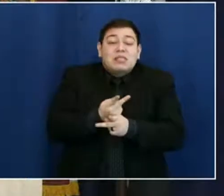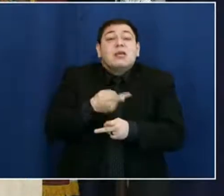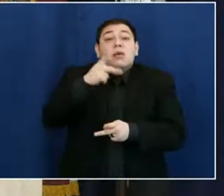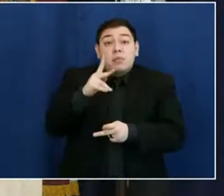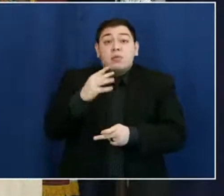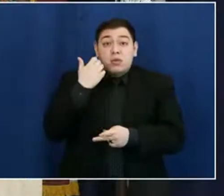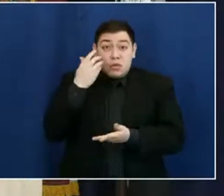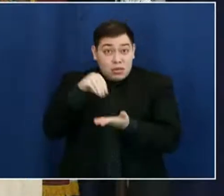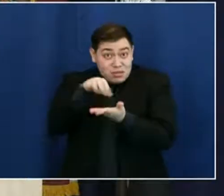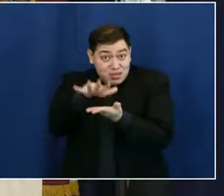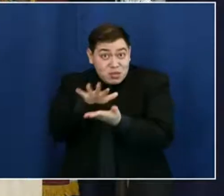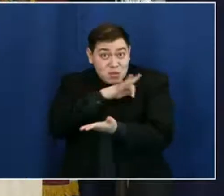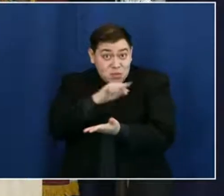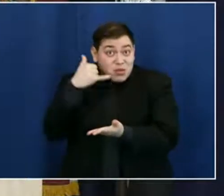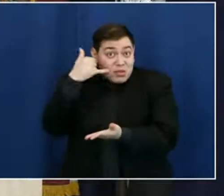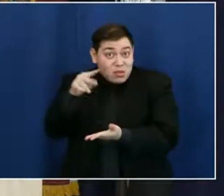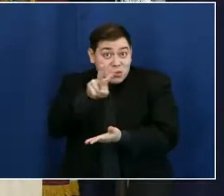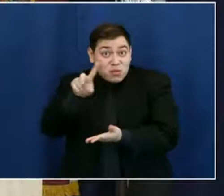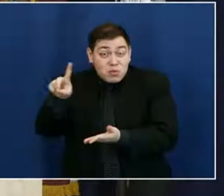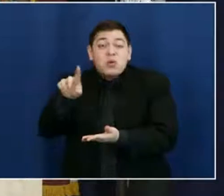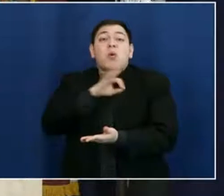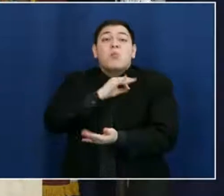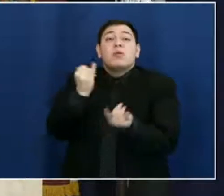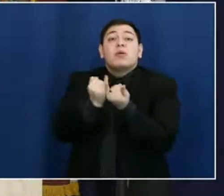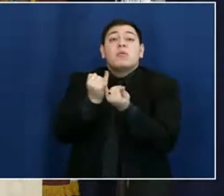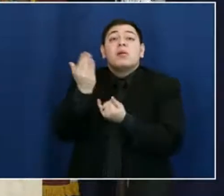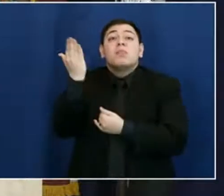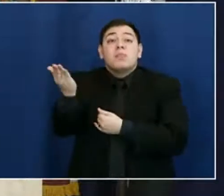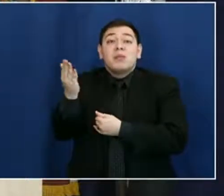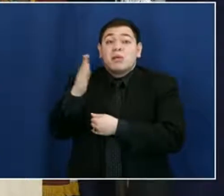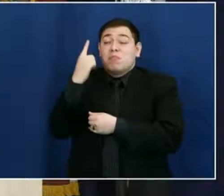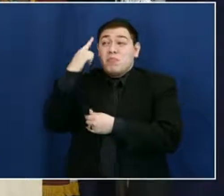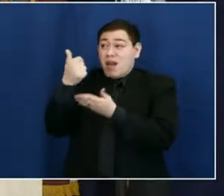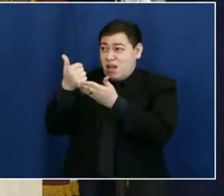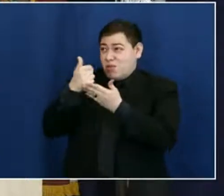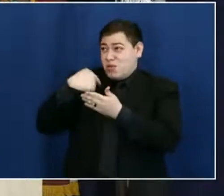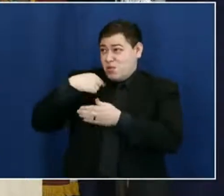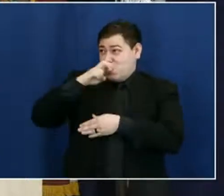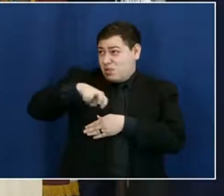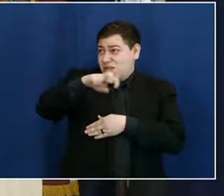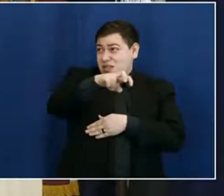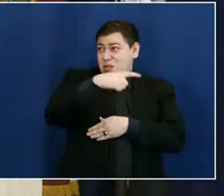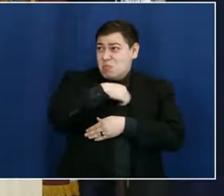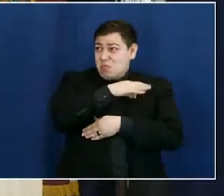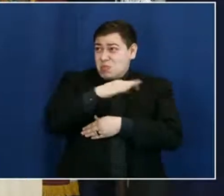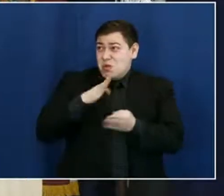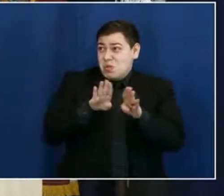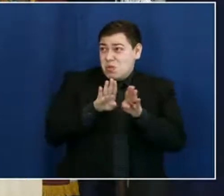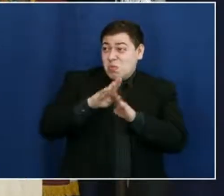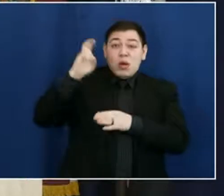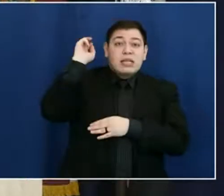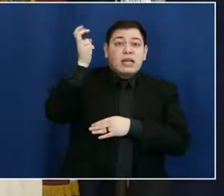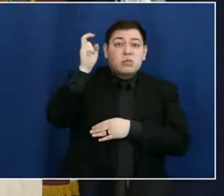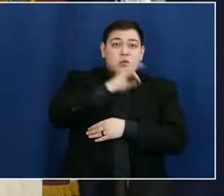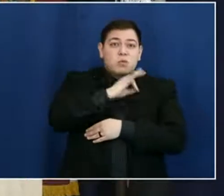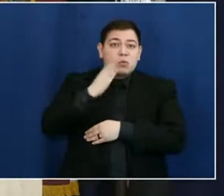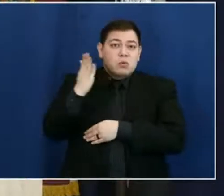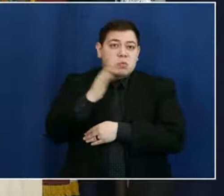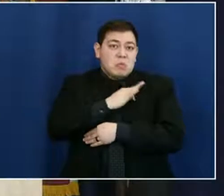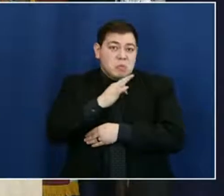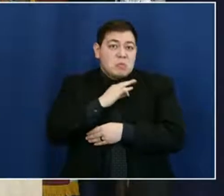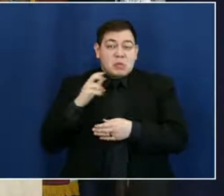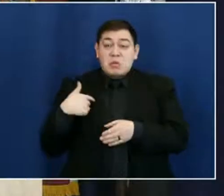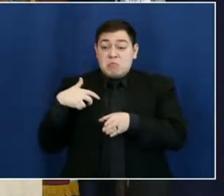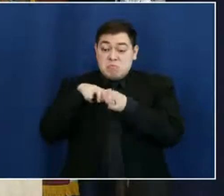sus citas y acceso a transporte. En la conferencia de prensa de la semana pasada, anuncié el lanzamiento de un programa piloto